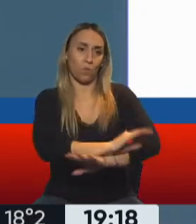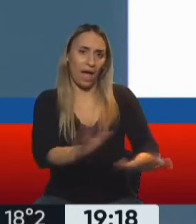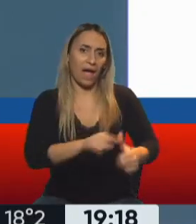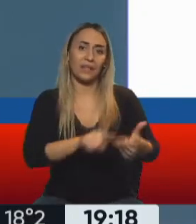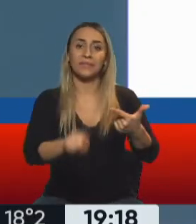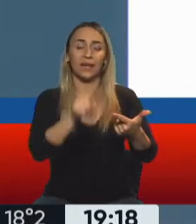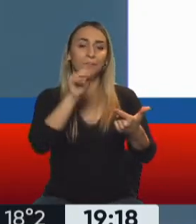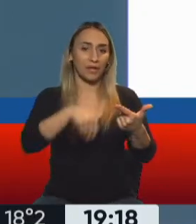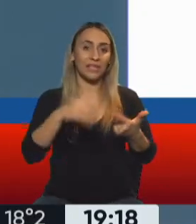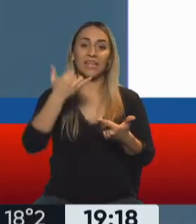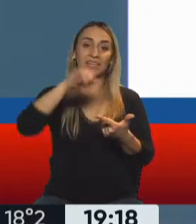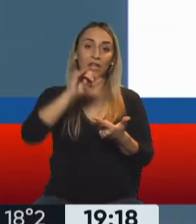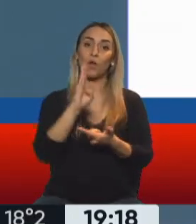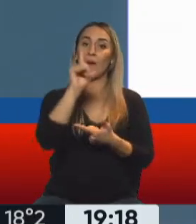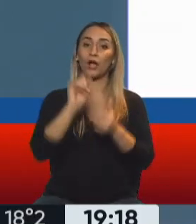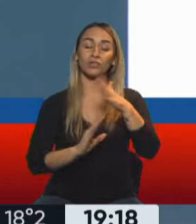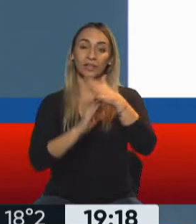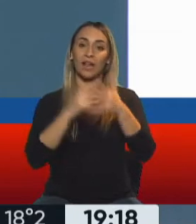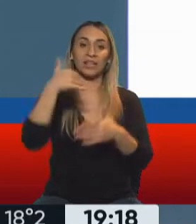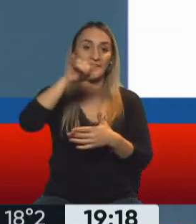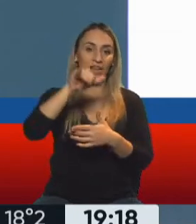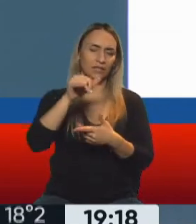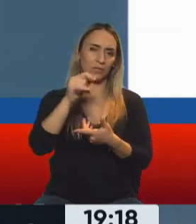la tasa de interés del Banco Central, cosa de que convenga más invertir